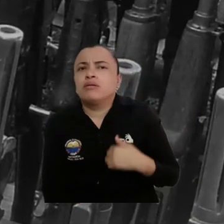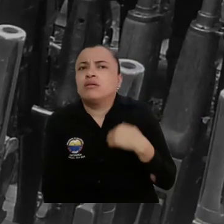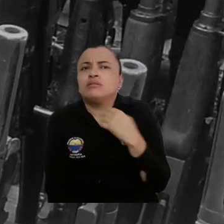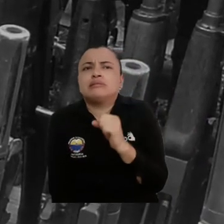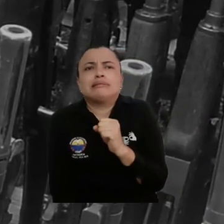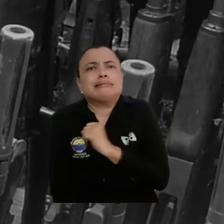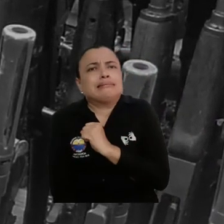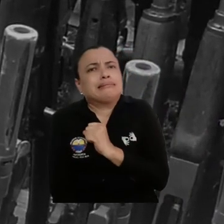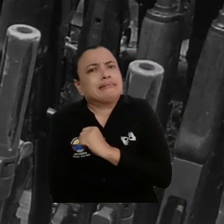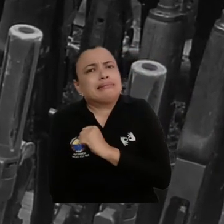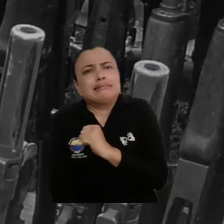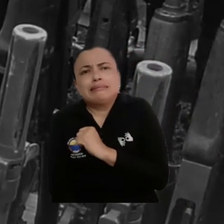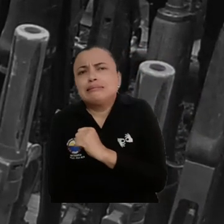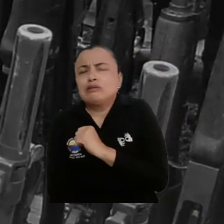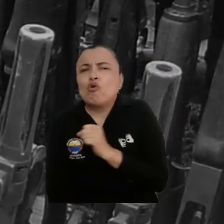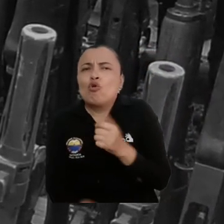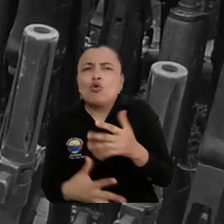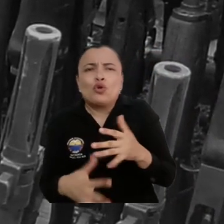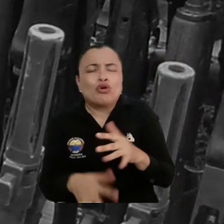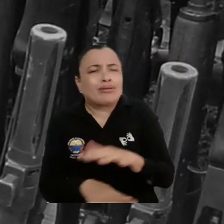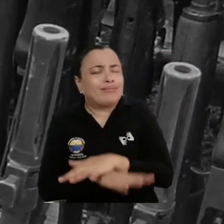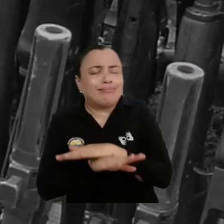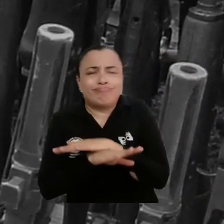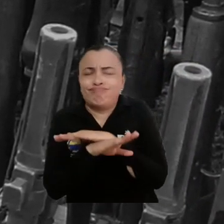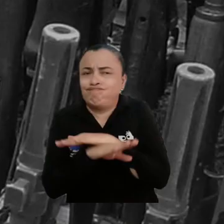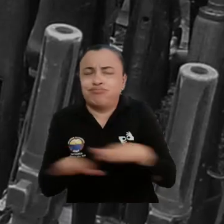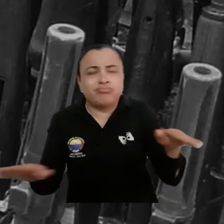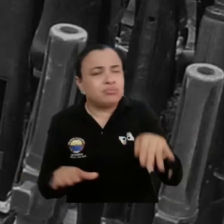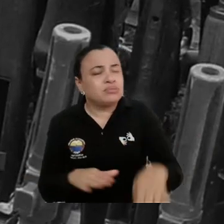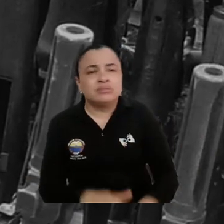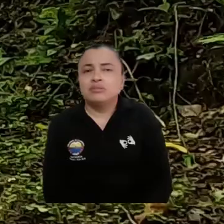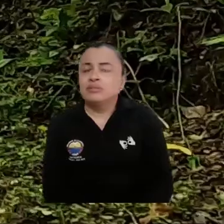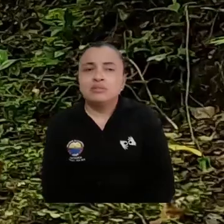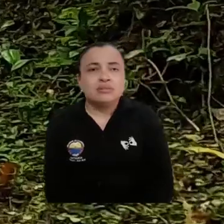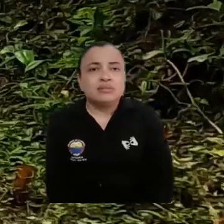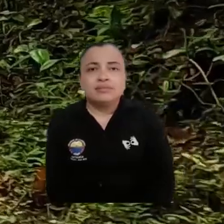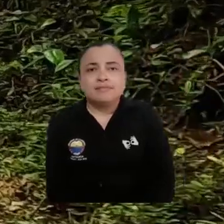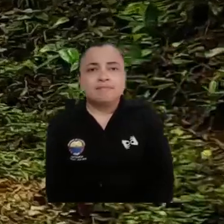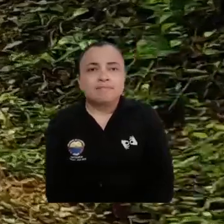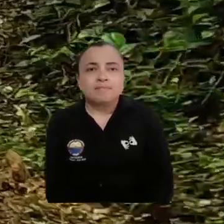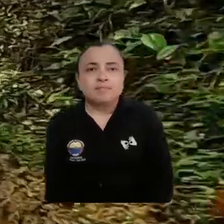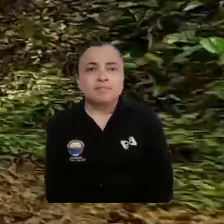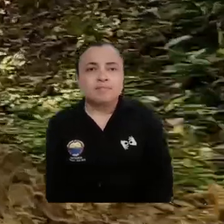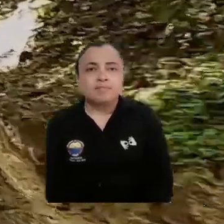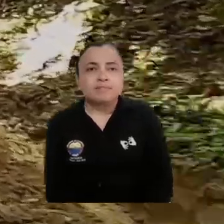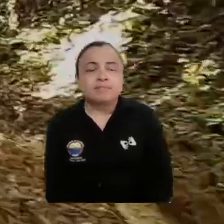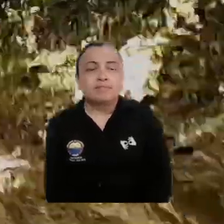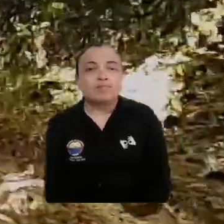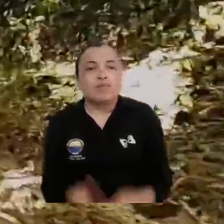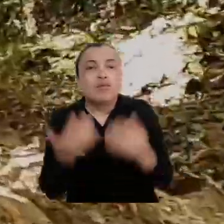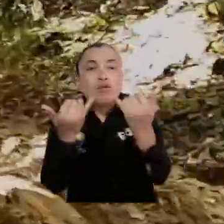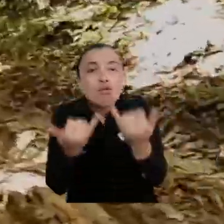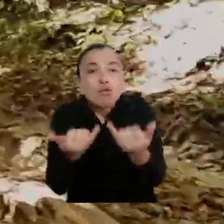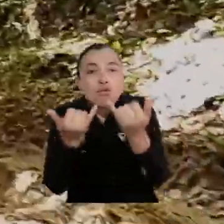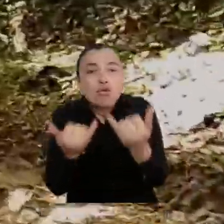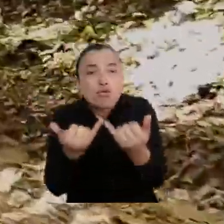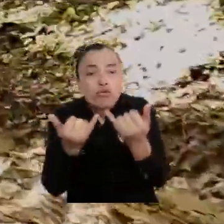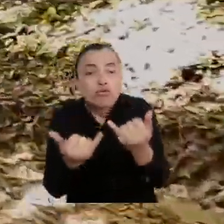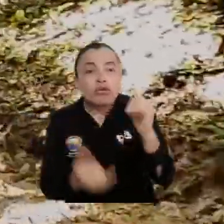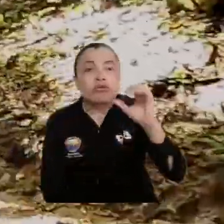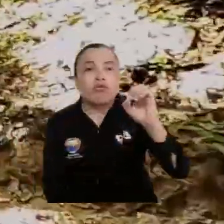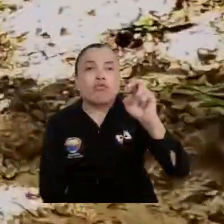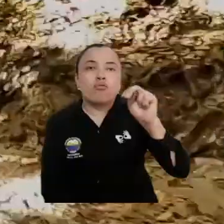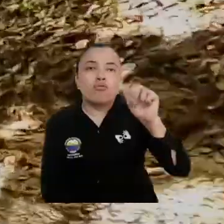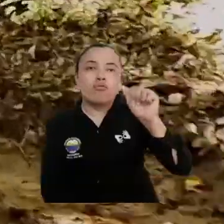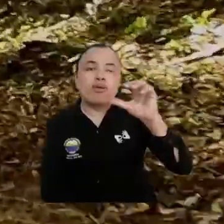que los nervios se me destrozaron, eso fue horrible. Hoy, Onaca aparece como un